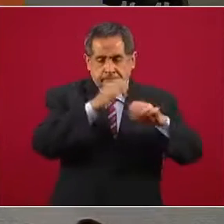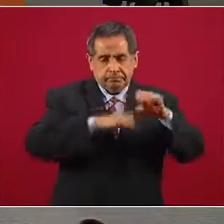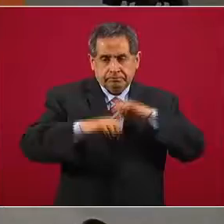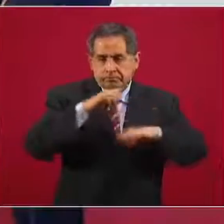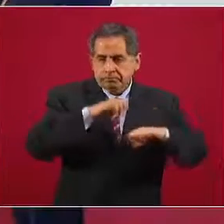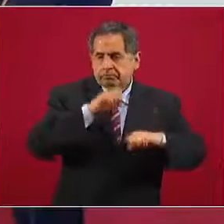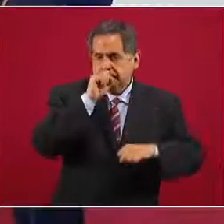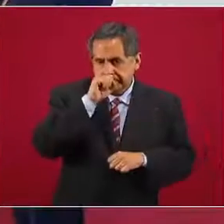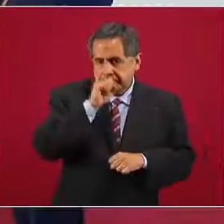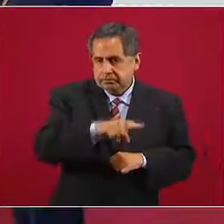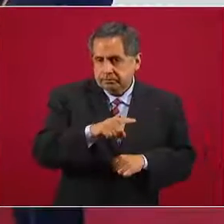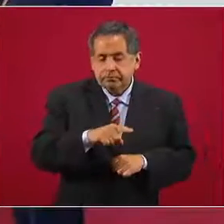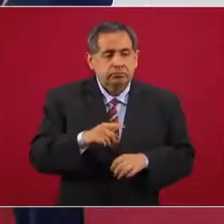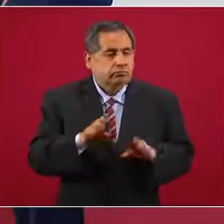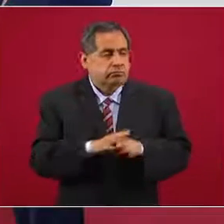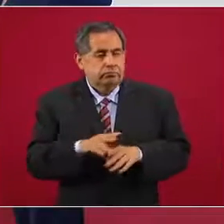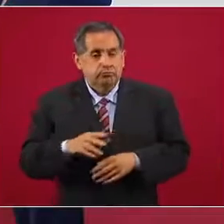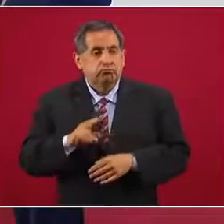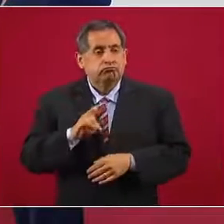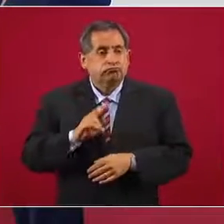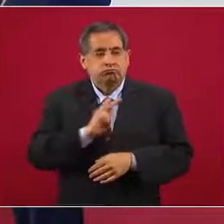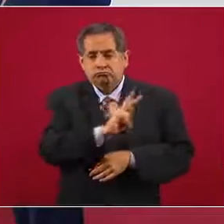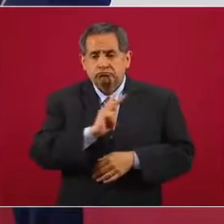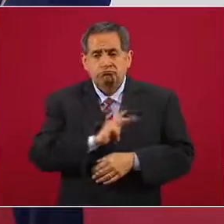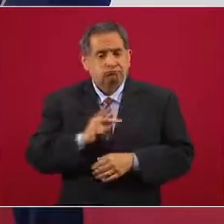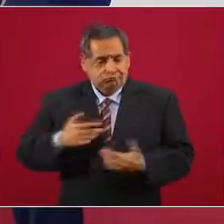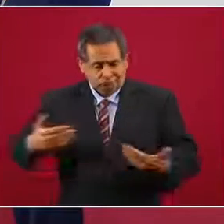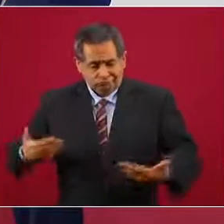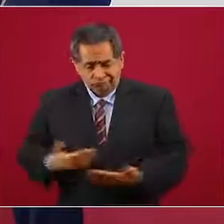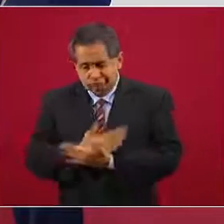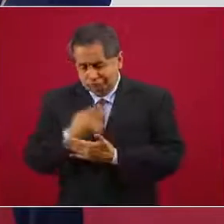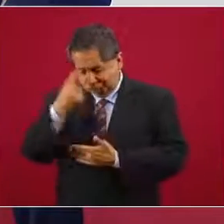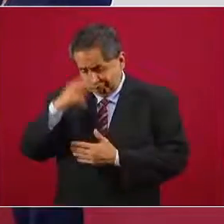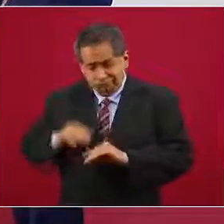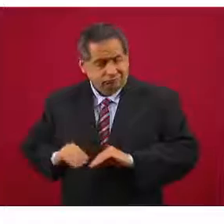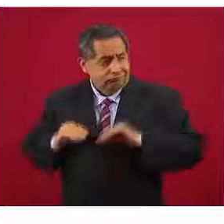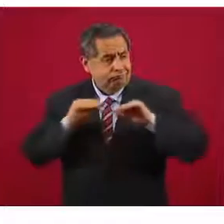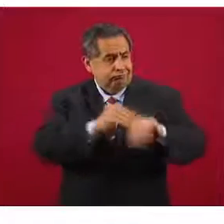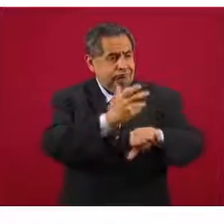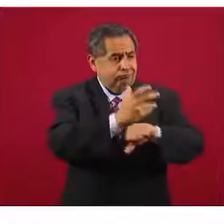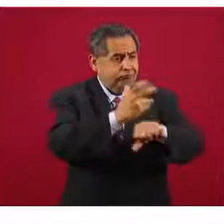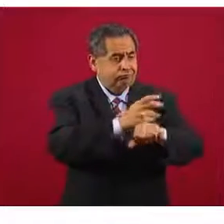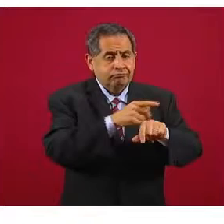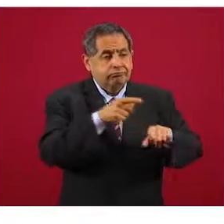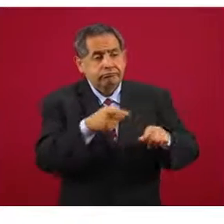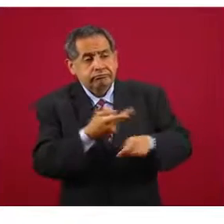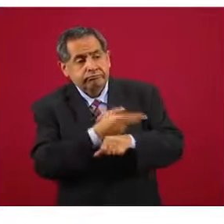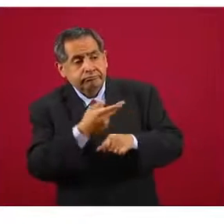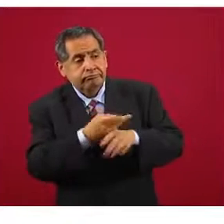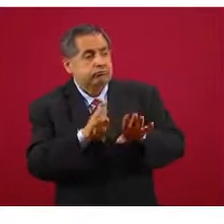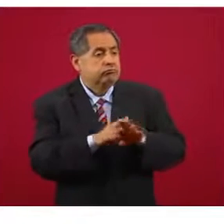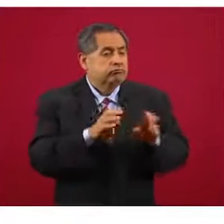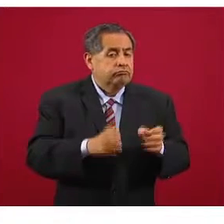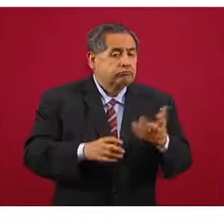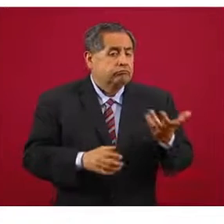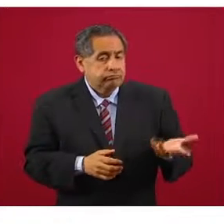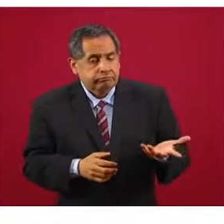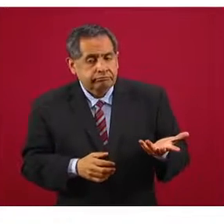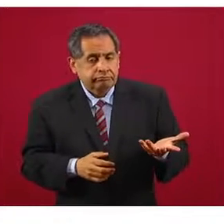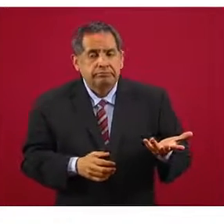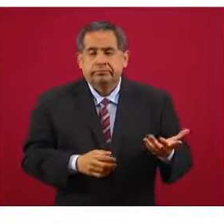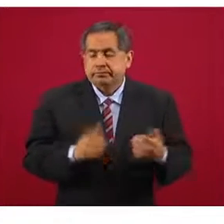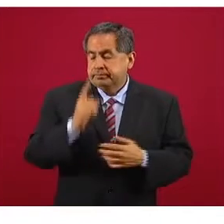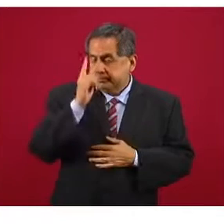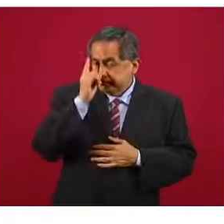tenemos, que es nuestros connacionales en los Estados Unidos de América, todos están funcionando. La